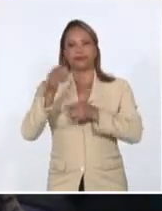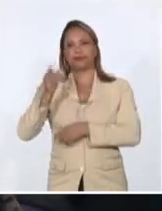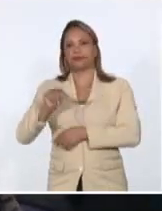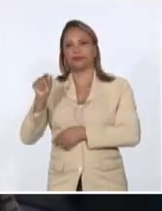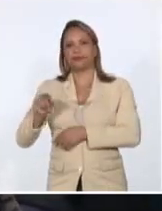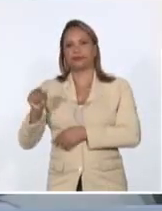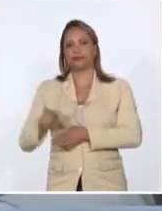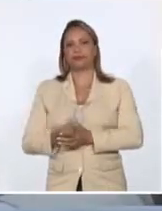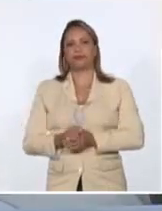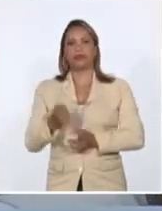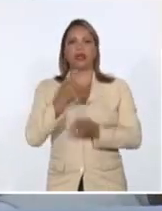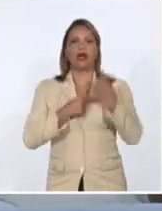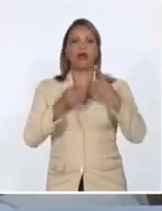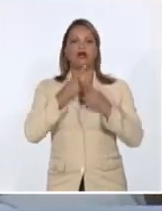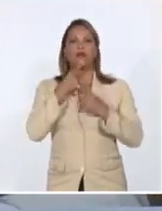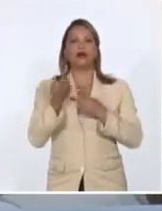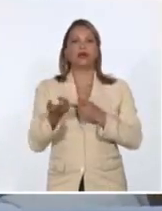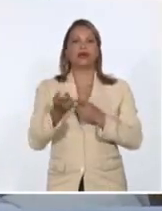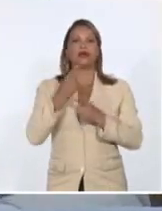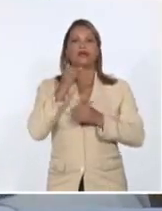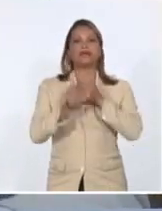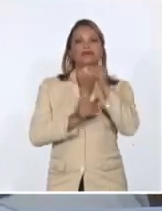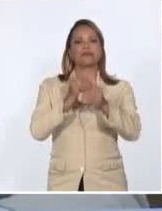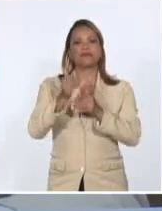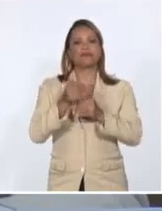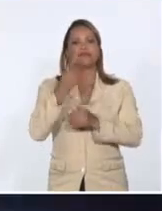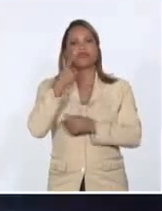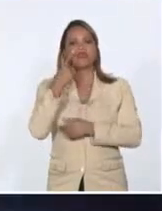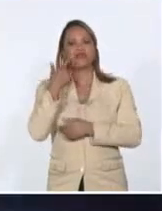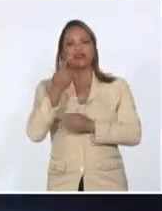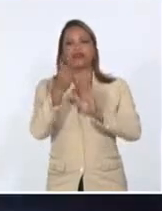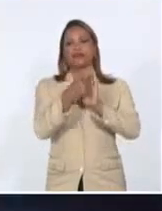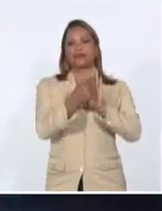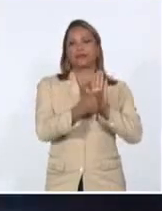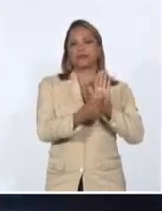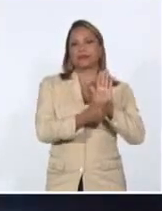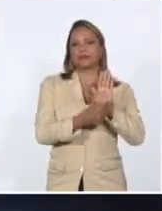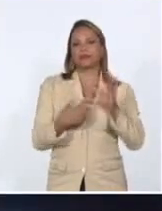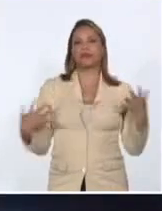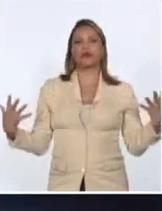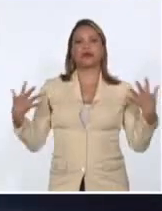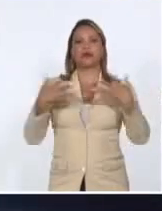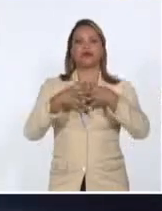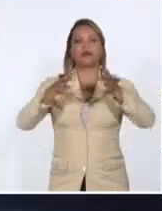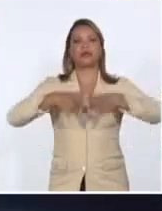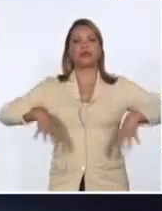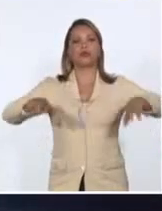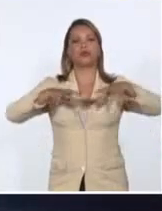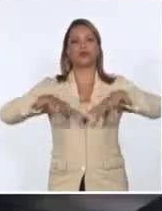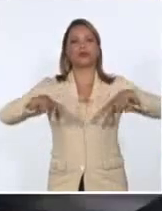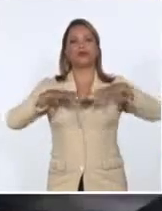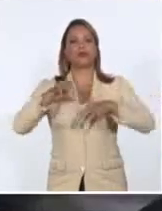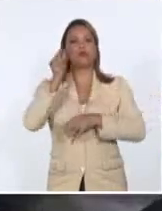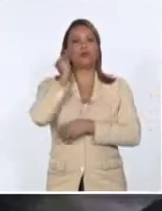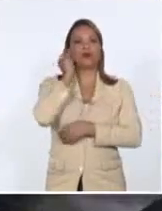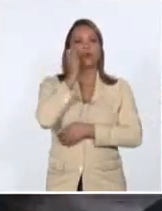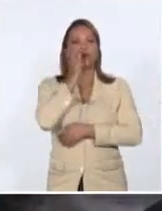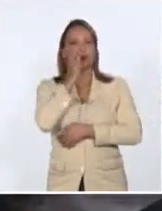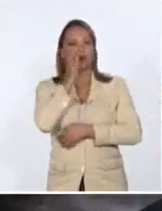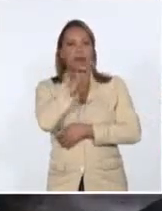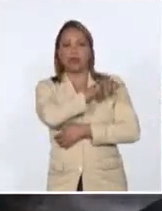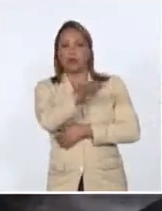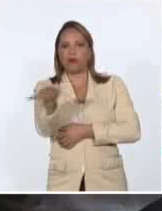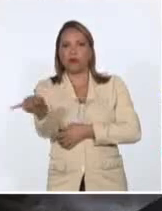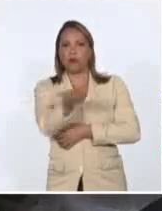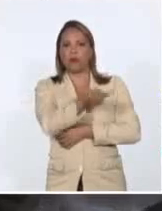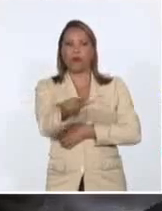Una herramienta para recopilar, procesar y visibilizar indicadores relacionados con la situación y posición de mujeres y hombres desde un